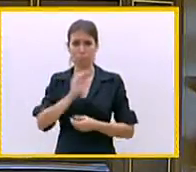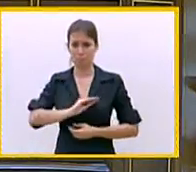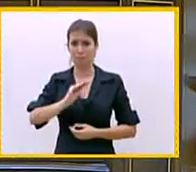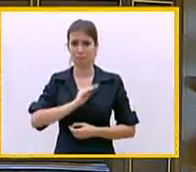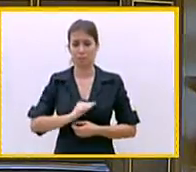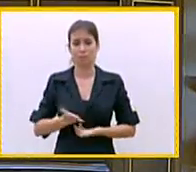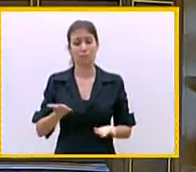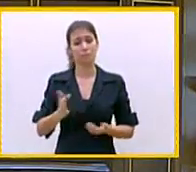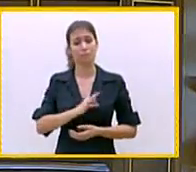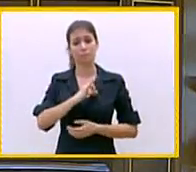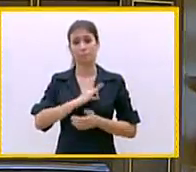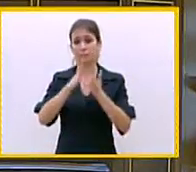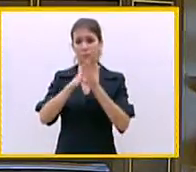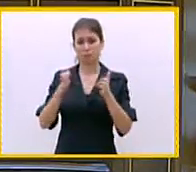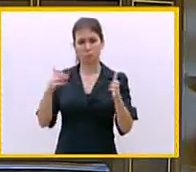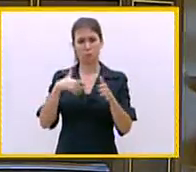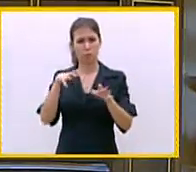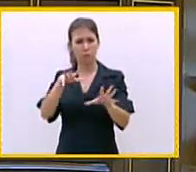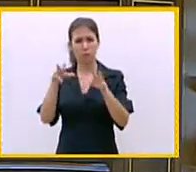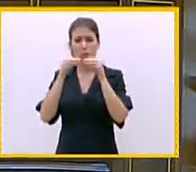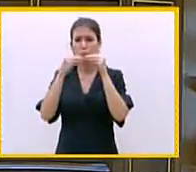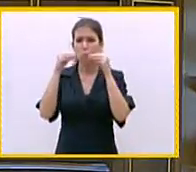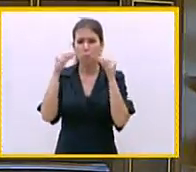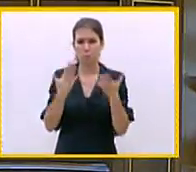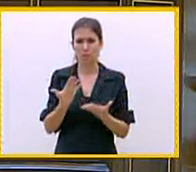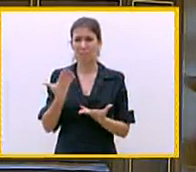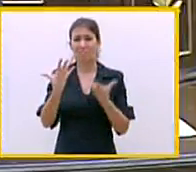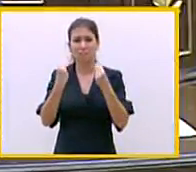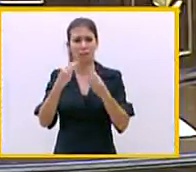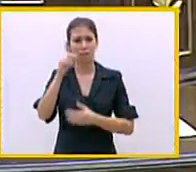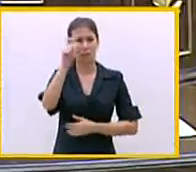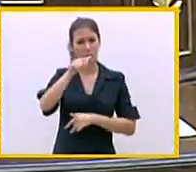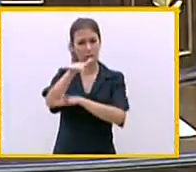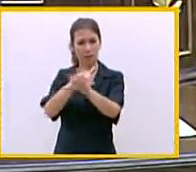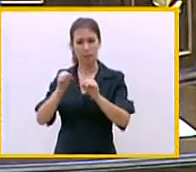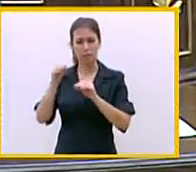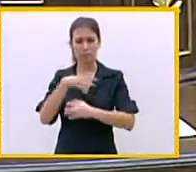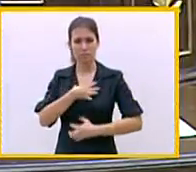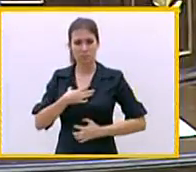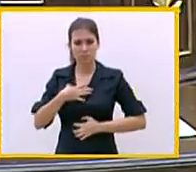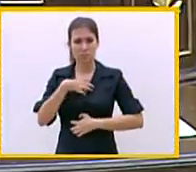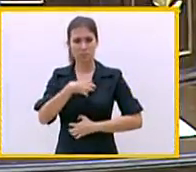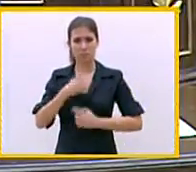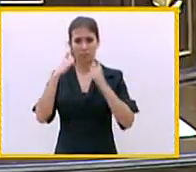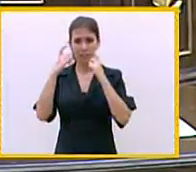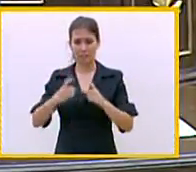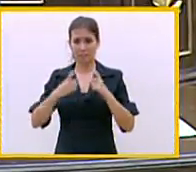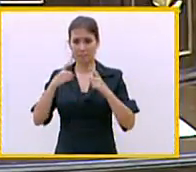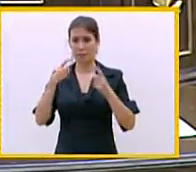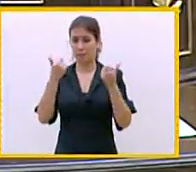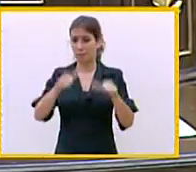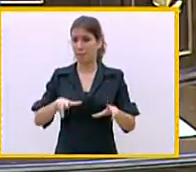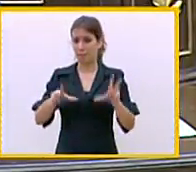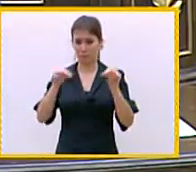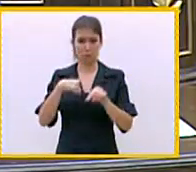Señorías, comprendo muy bien a tantos ciudadanos en su impaciencia por ver el final del túnel. La